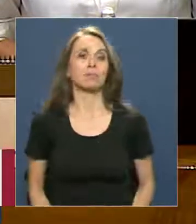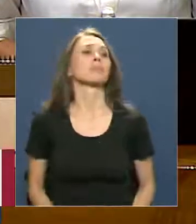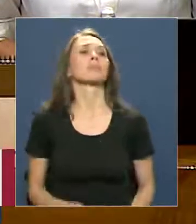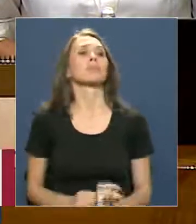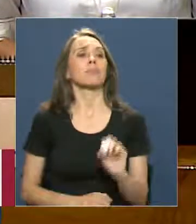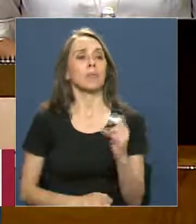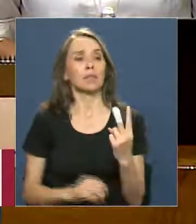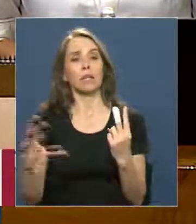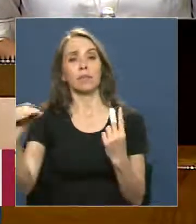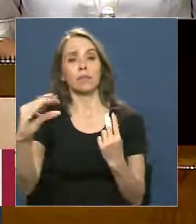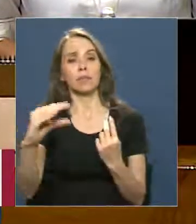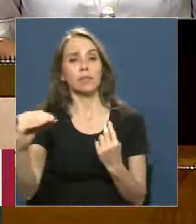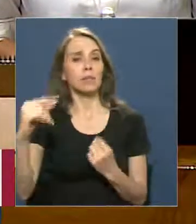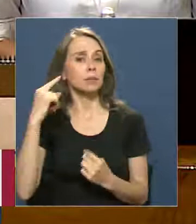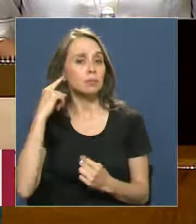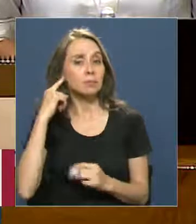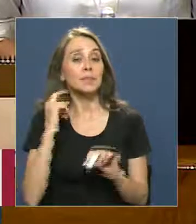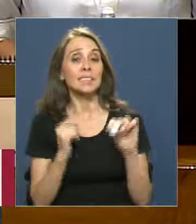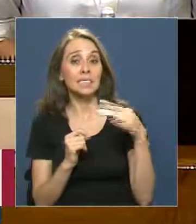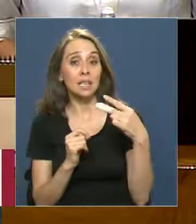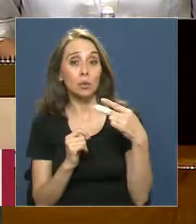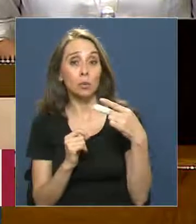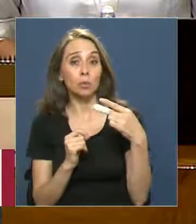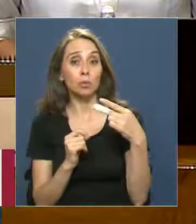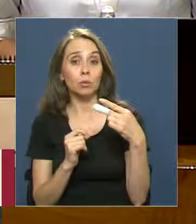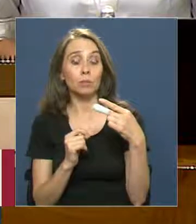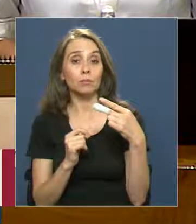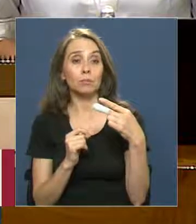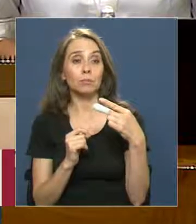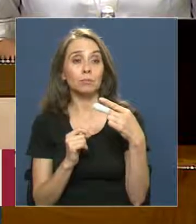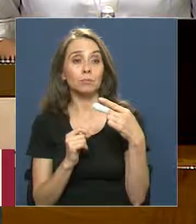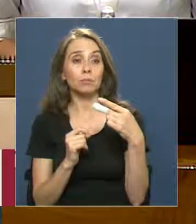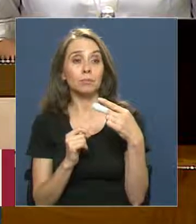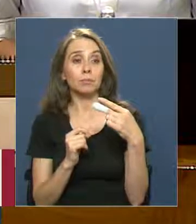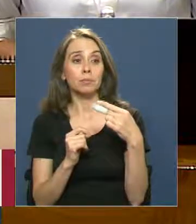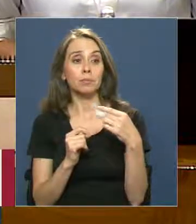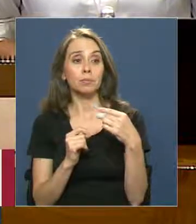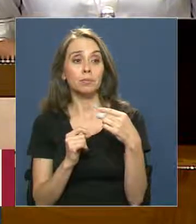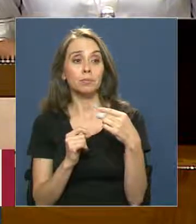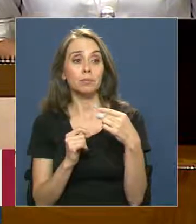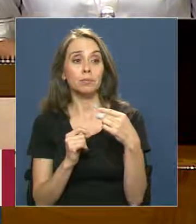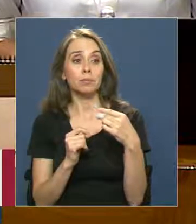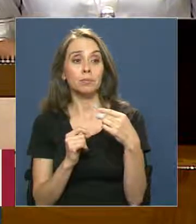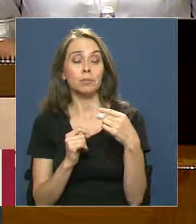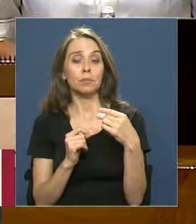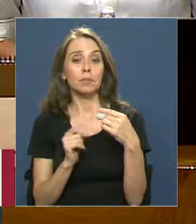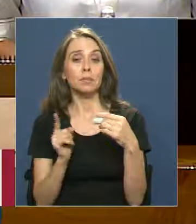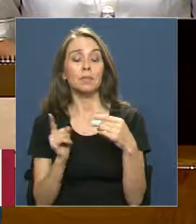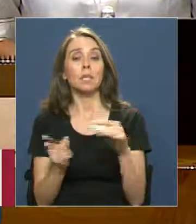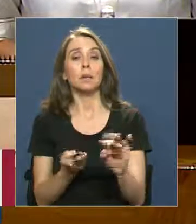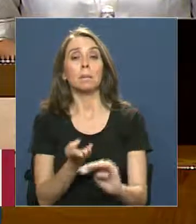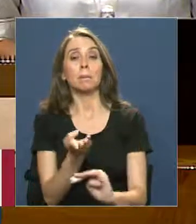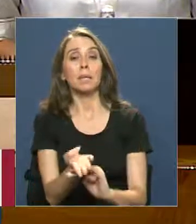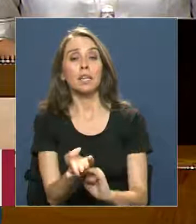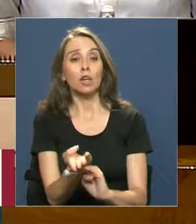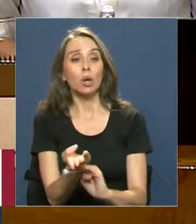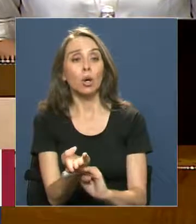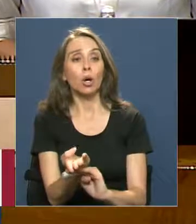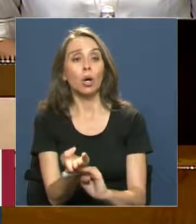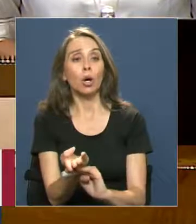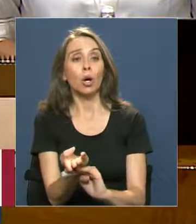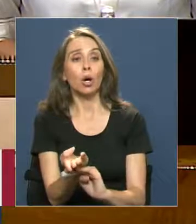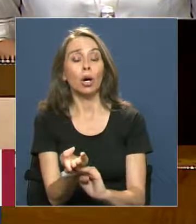Segundo, la solicitud o la condición más bien tenía que ver con el aumento de